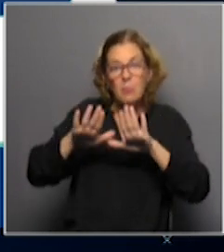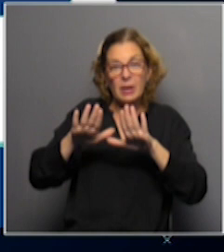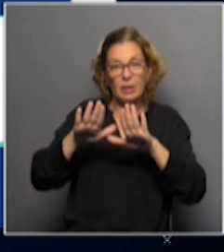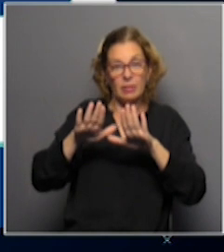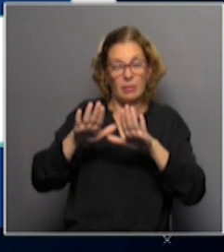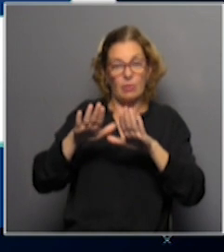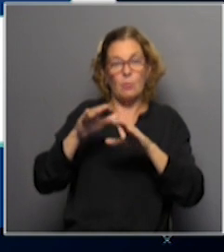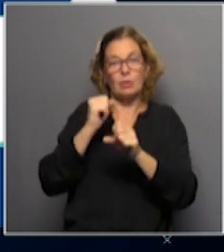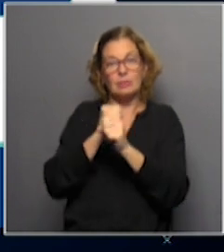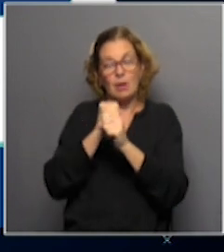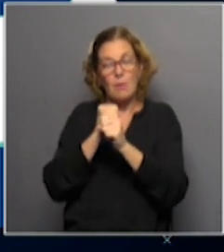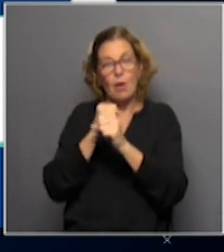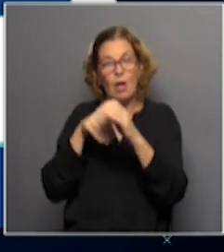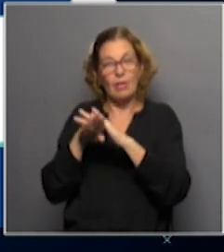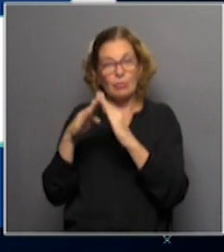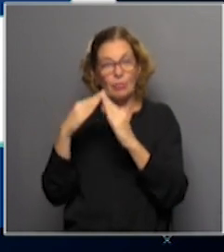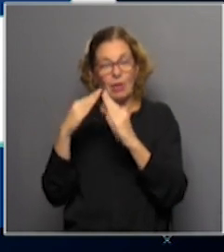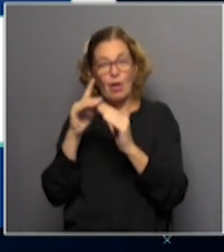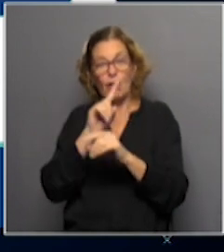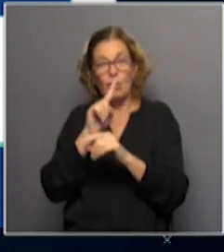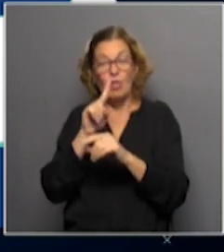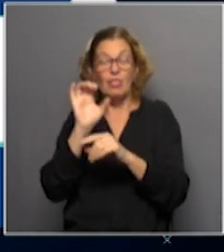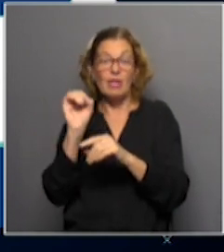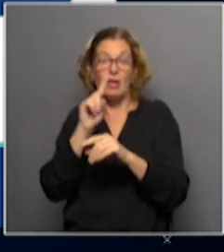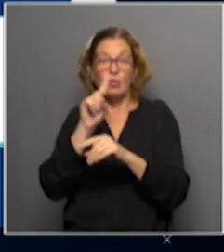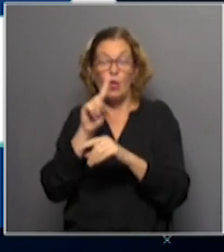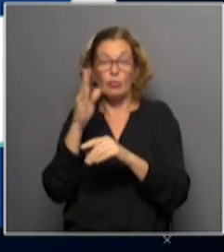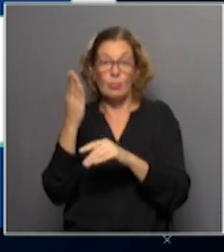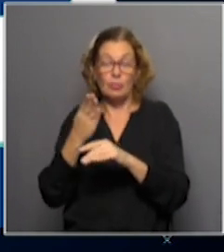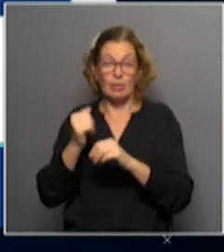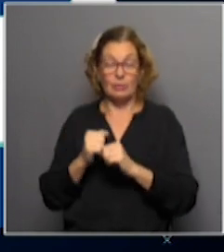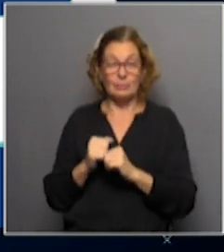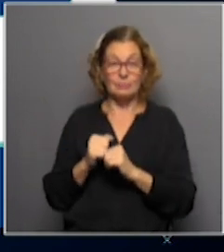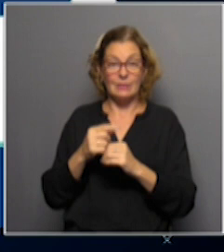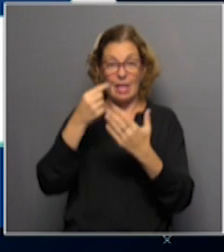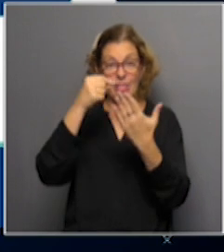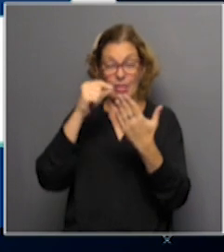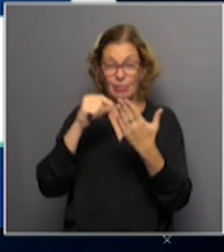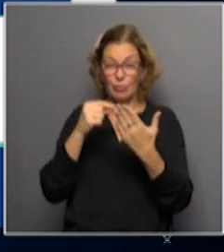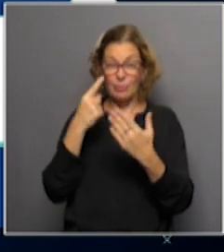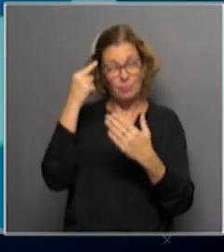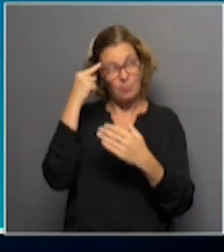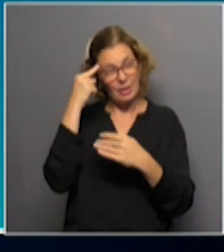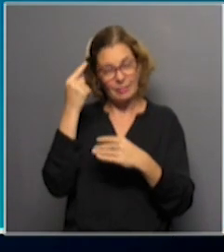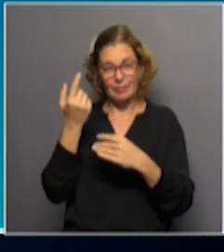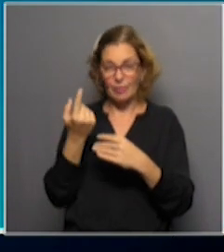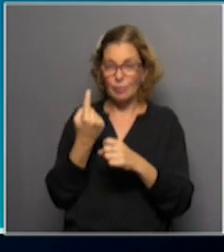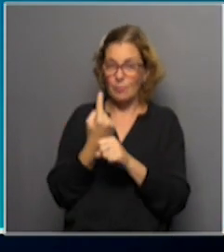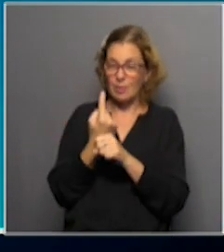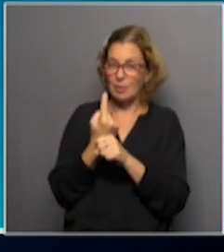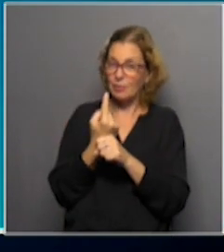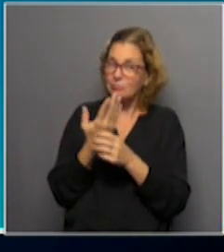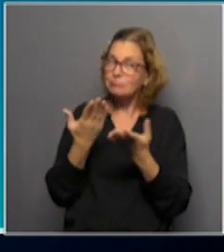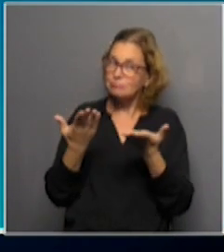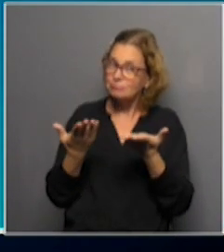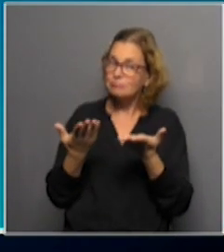es del teletrabajo en torno al 10 al 11%. Datos que nos dejan pensando, es un primer corte de lo que